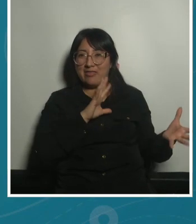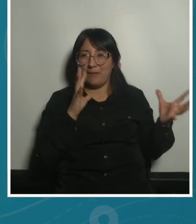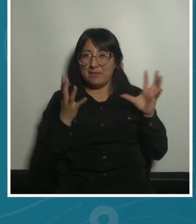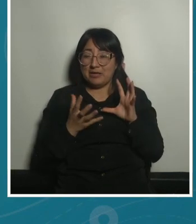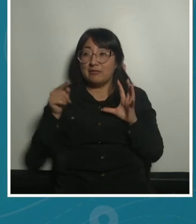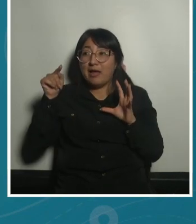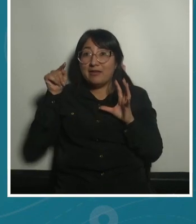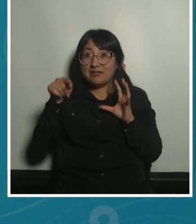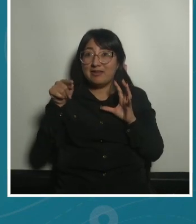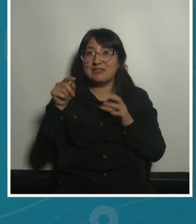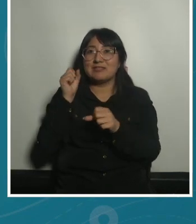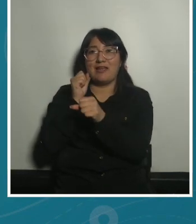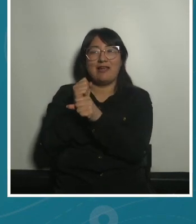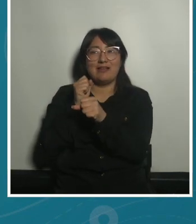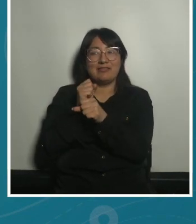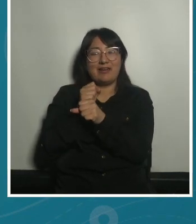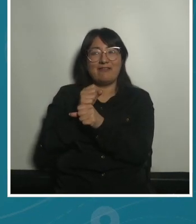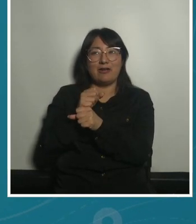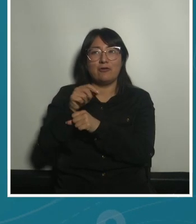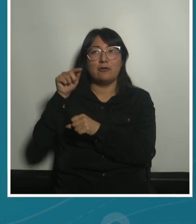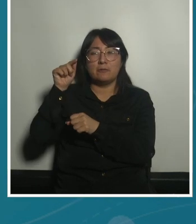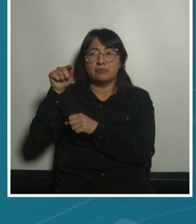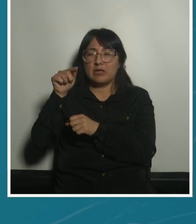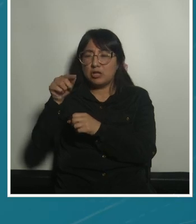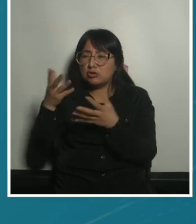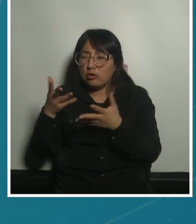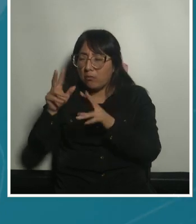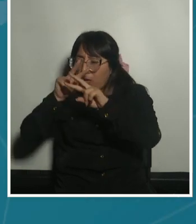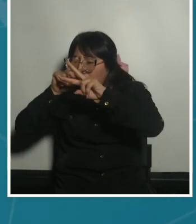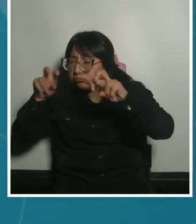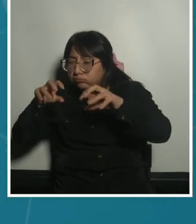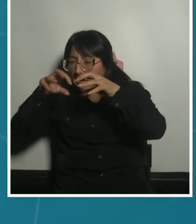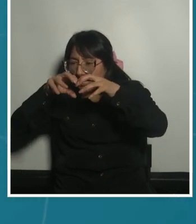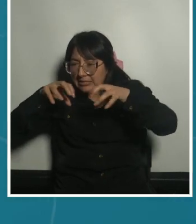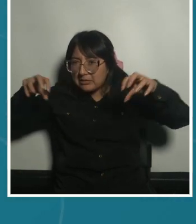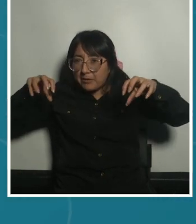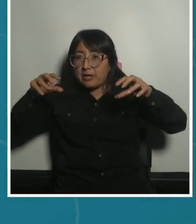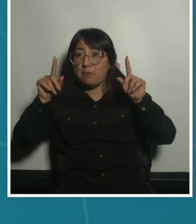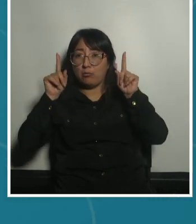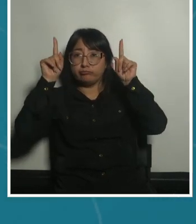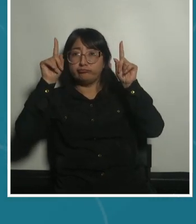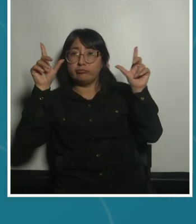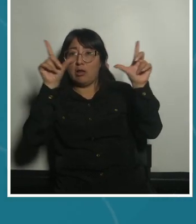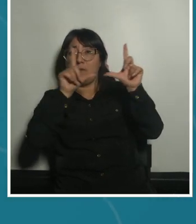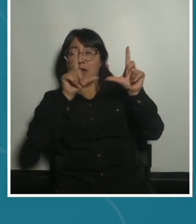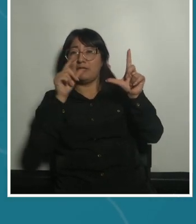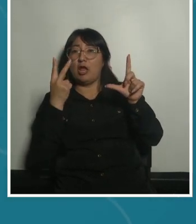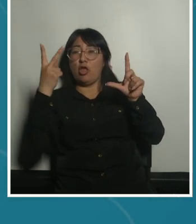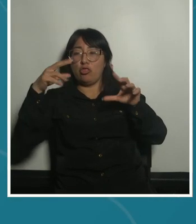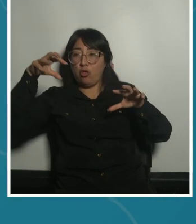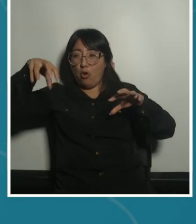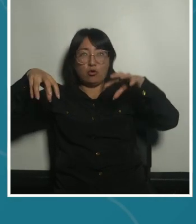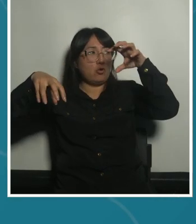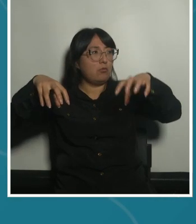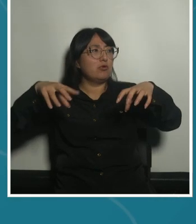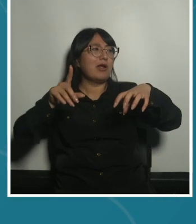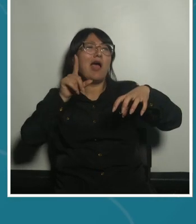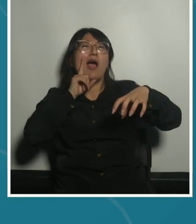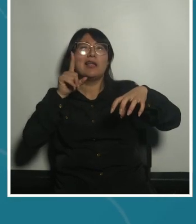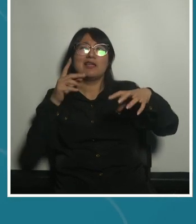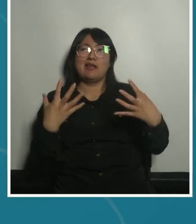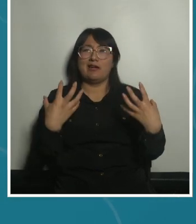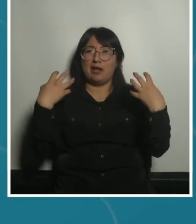gestión. Generalmente esas unidades las separamos, como se muestra en la imagen acá, en 2 comunas. ¿Quién se hace cargo del estuario y